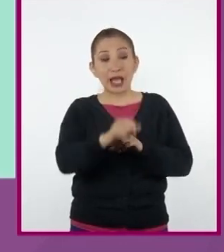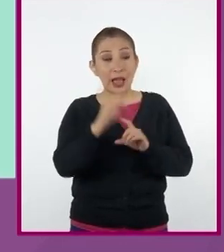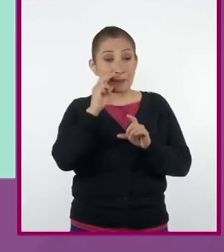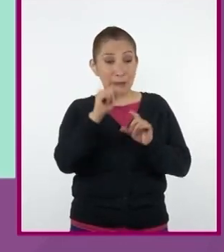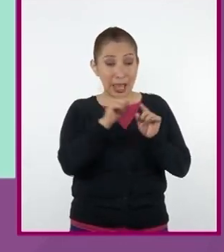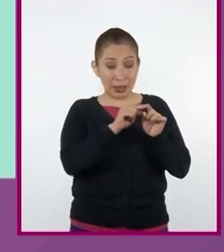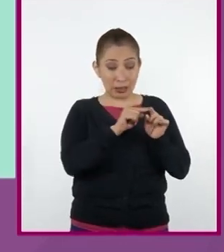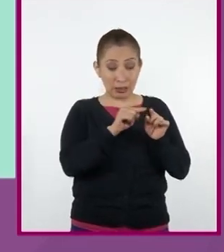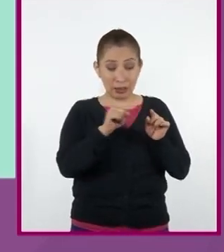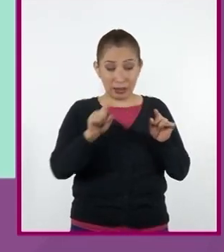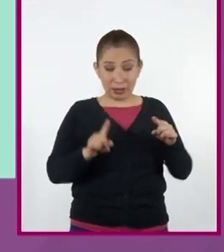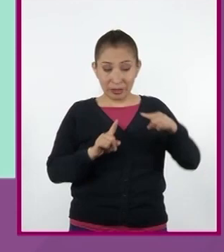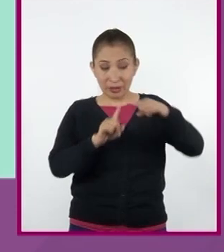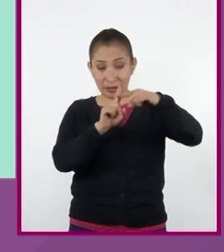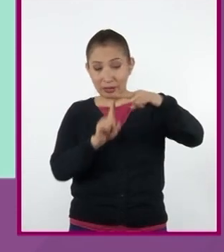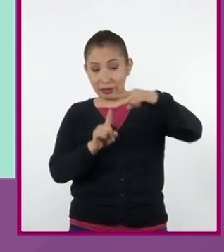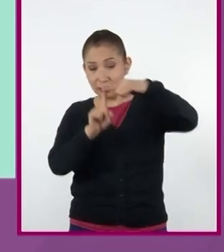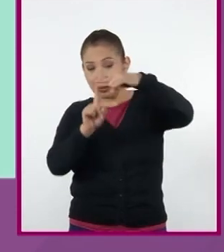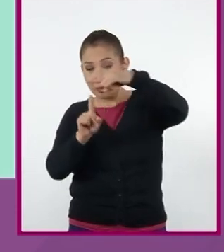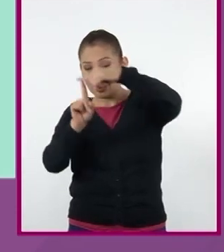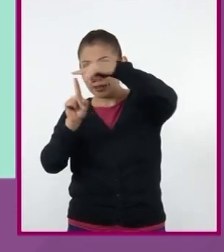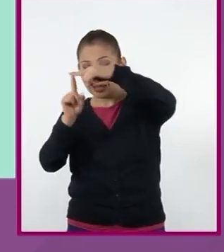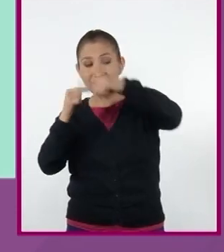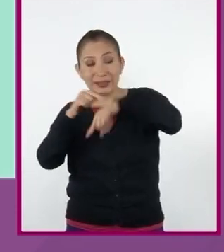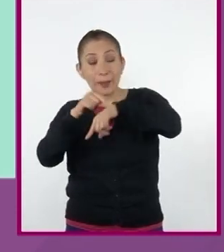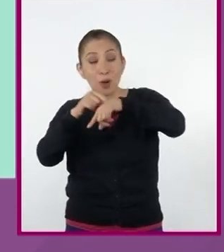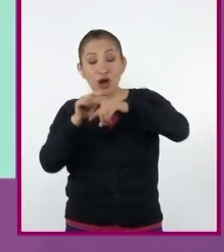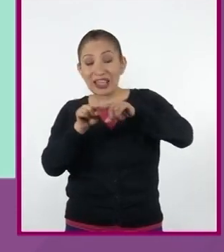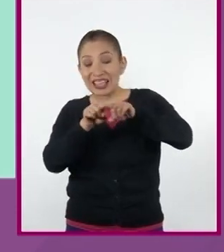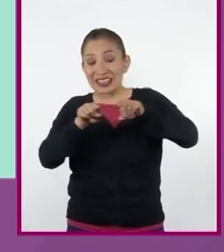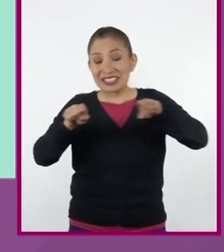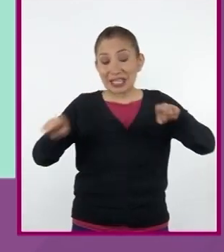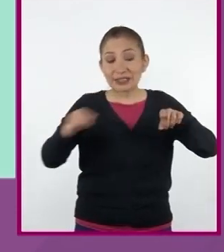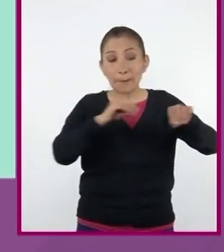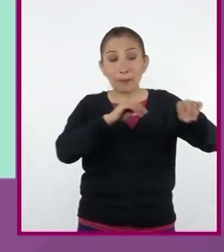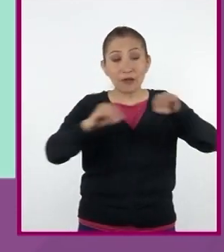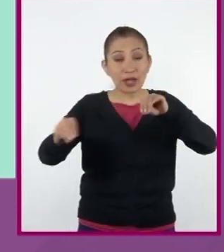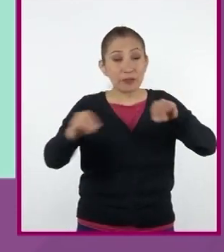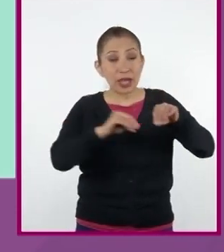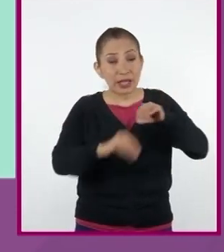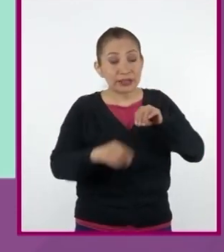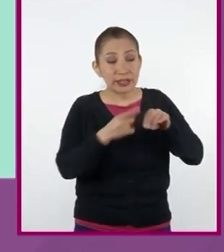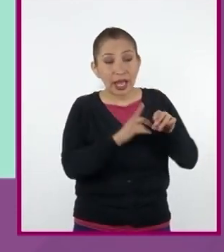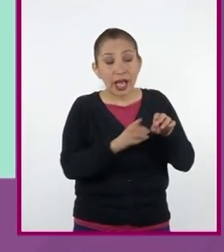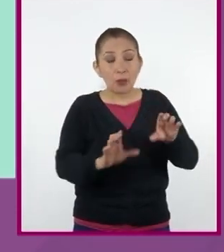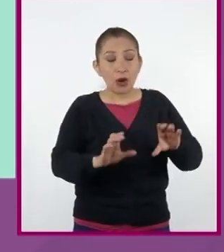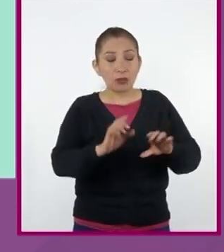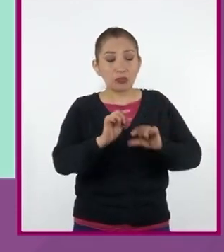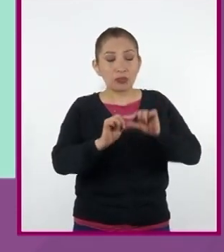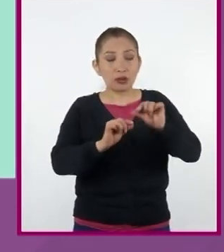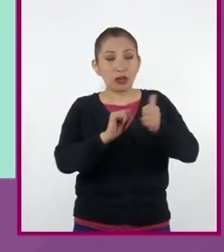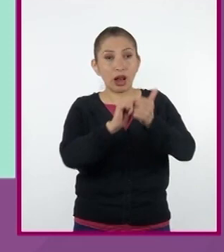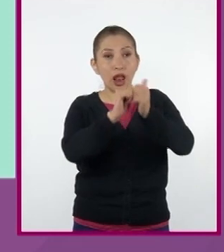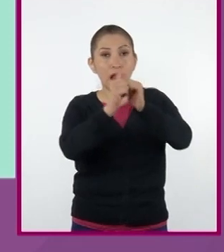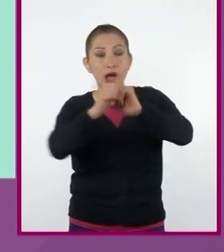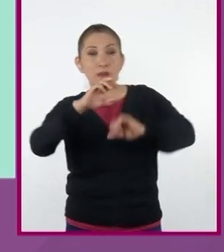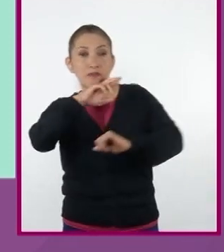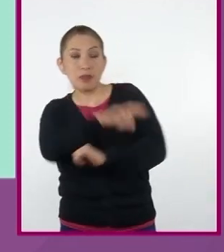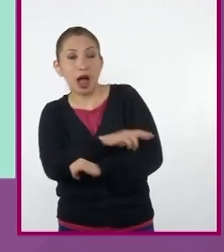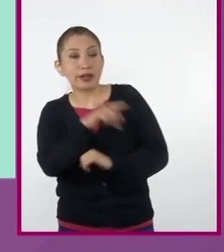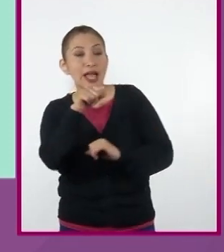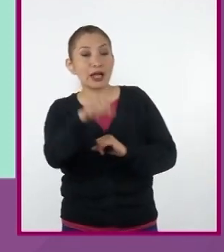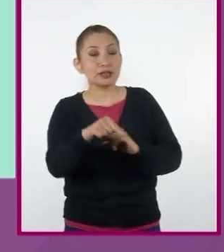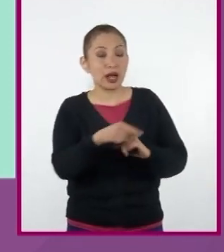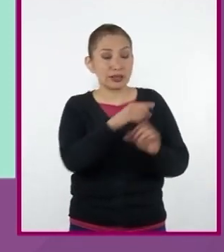se intersectan entre el tiempo y la distancia representan el movimiento uniformemente acelerado del balín, que tiene